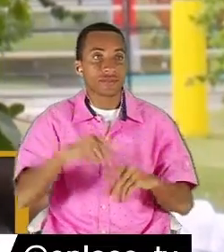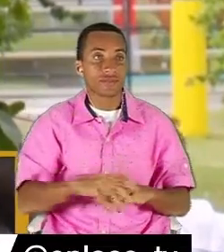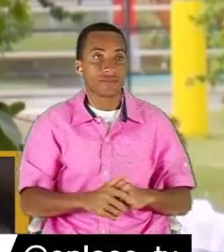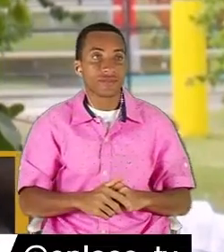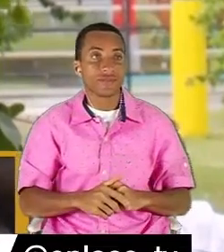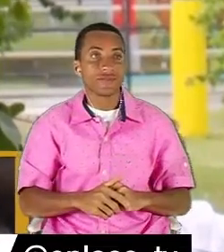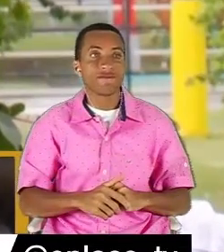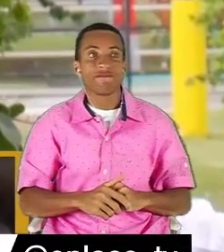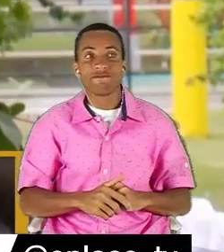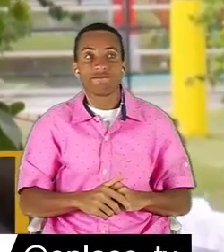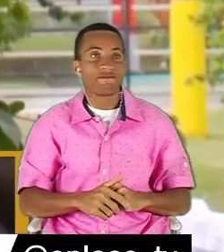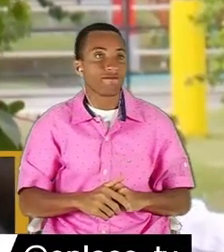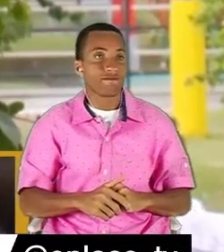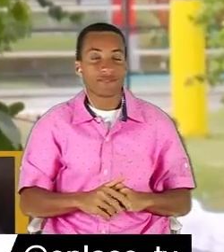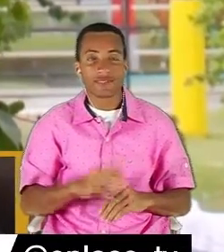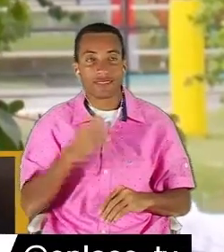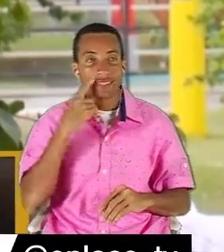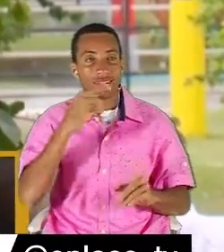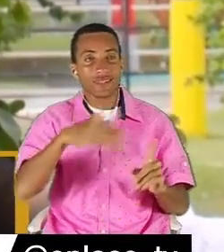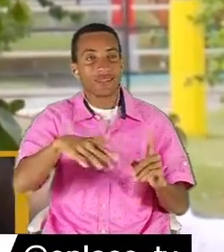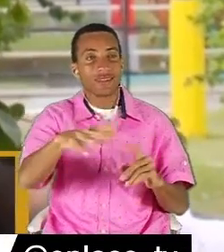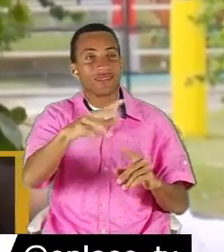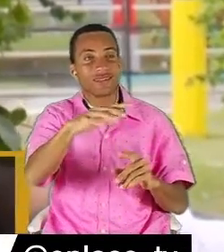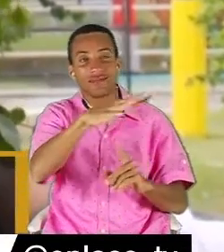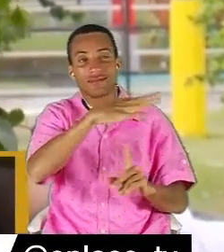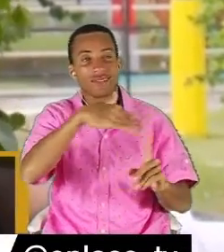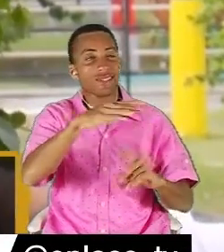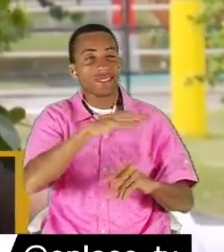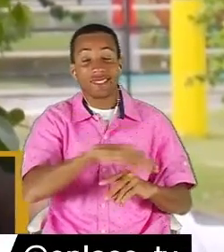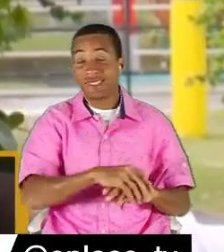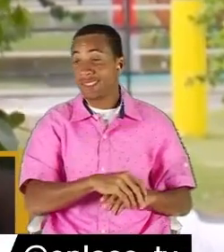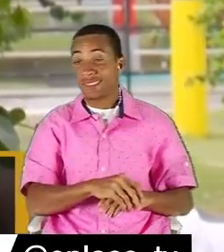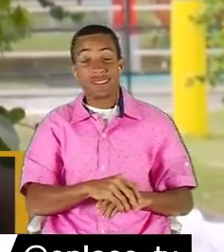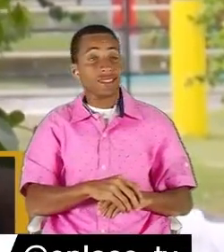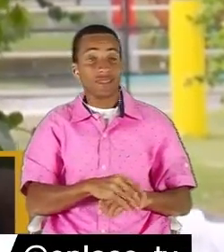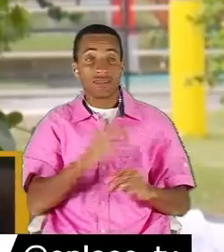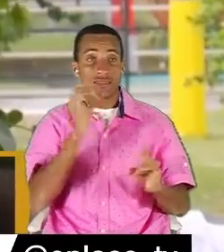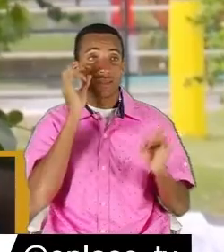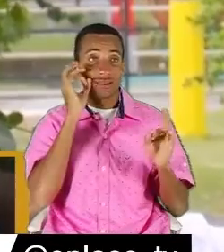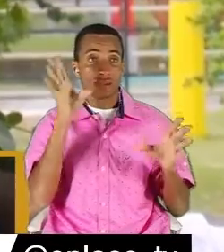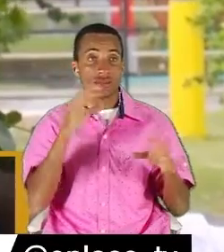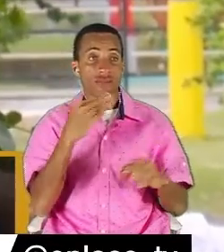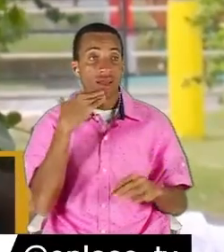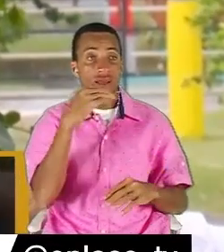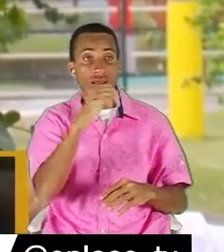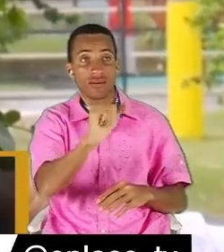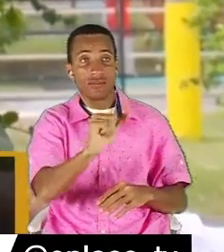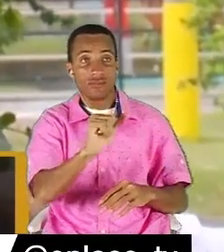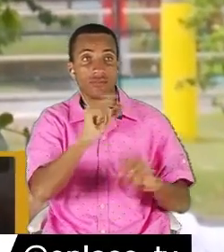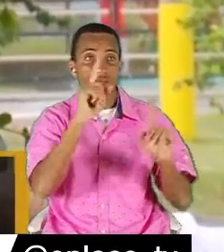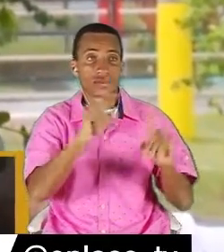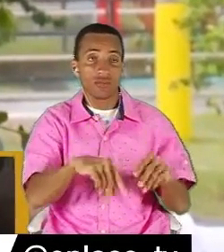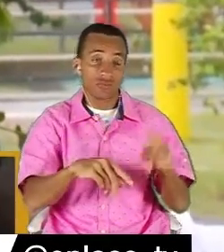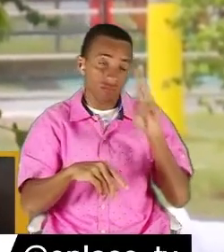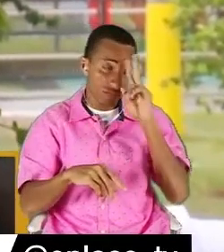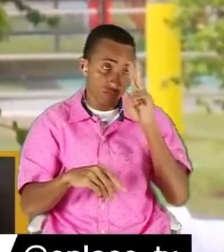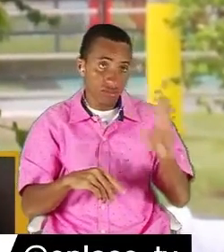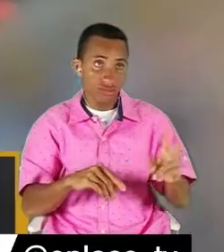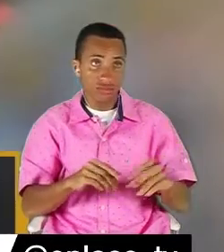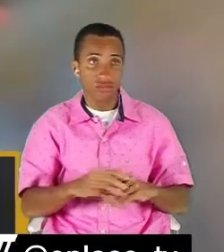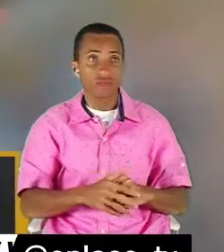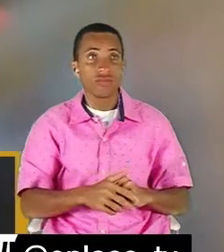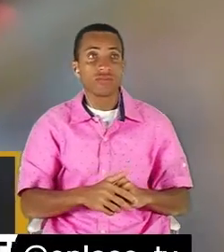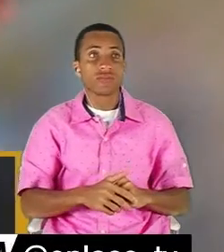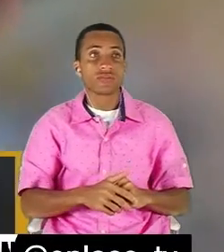no tiene presentación, digo yo, con referencia a la señora usuaria, ¿no? Con todo el respeto.